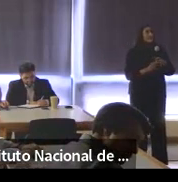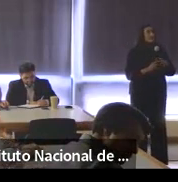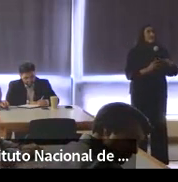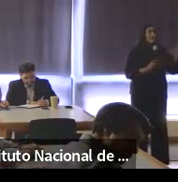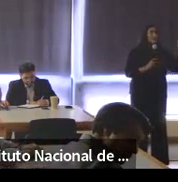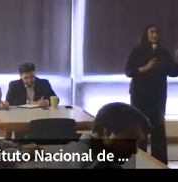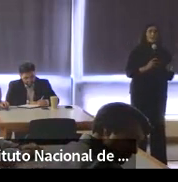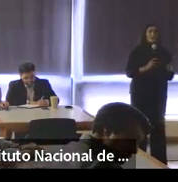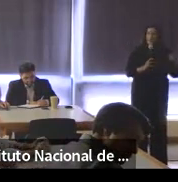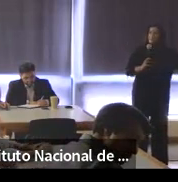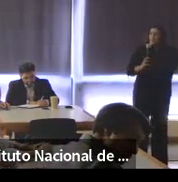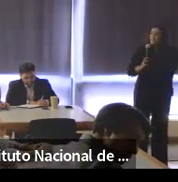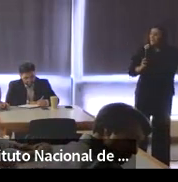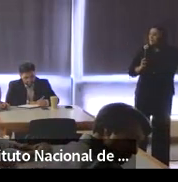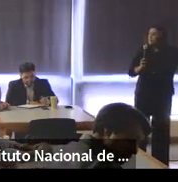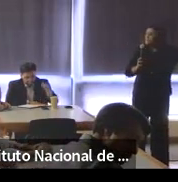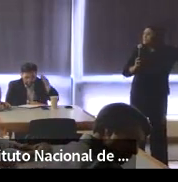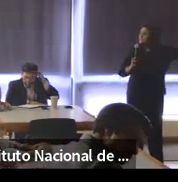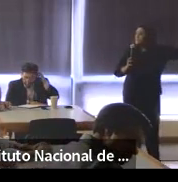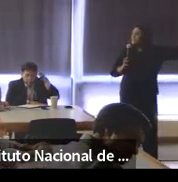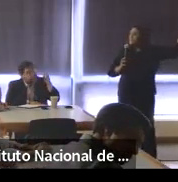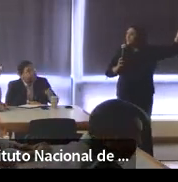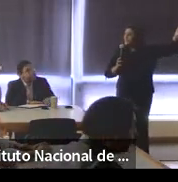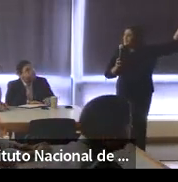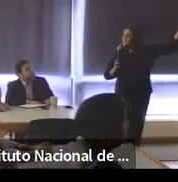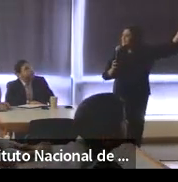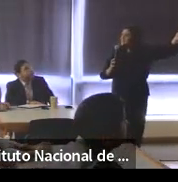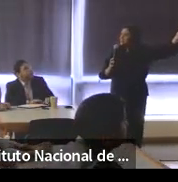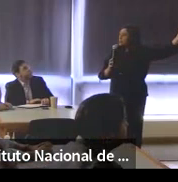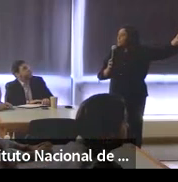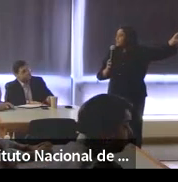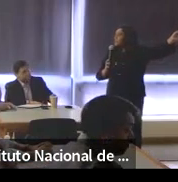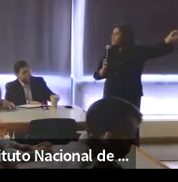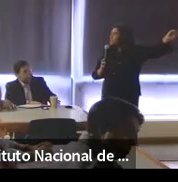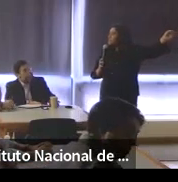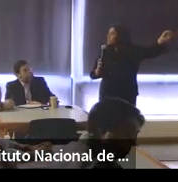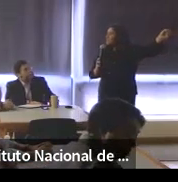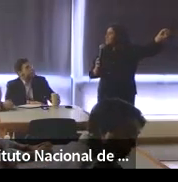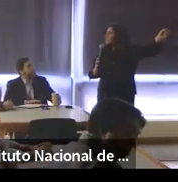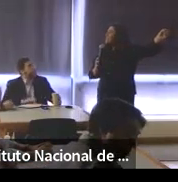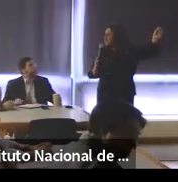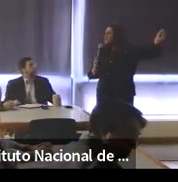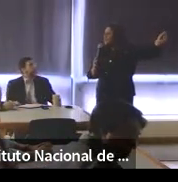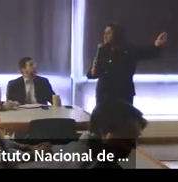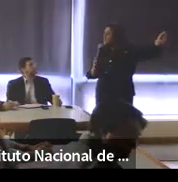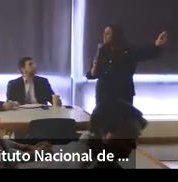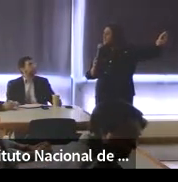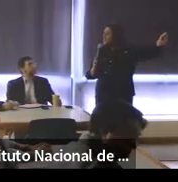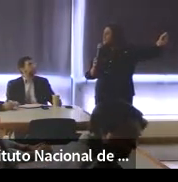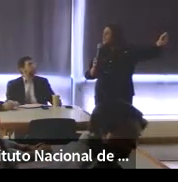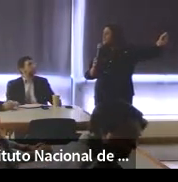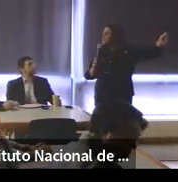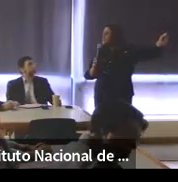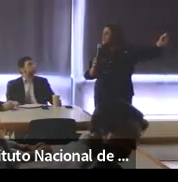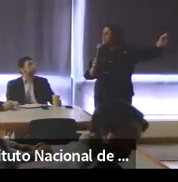tiene que ver con la parte teórica en realidad hace el ejercicio pequeño en el conflicto que